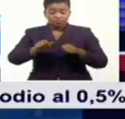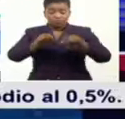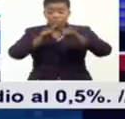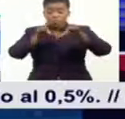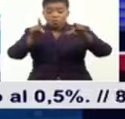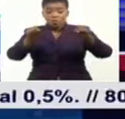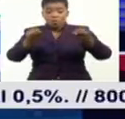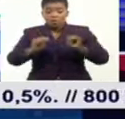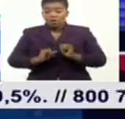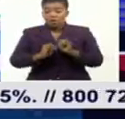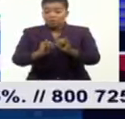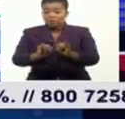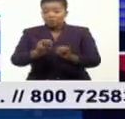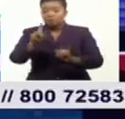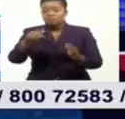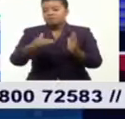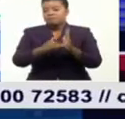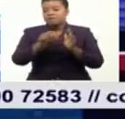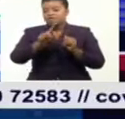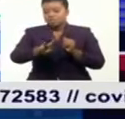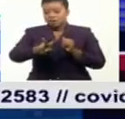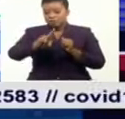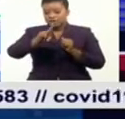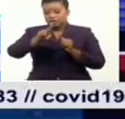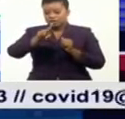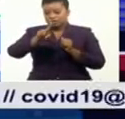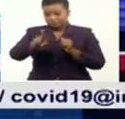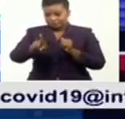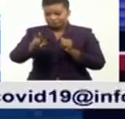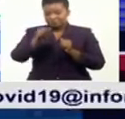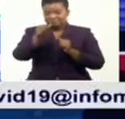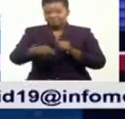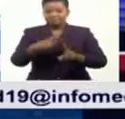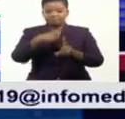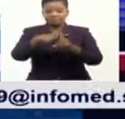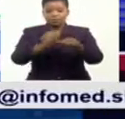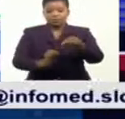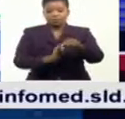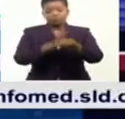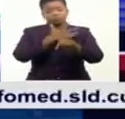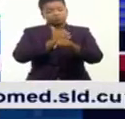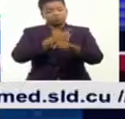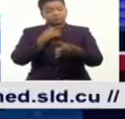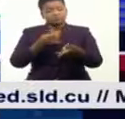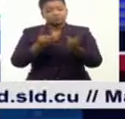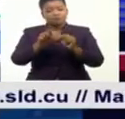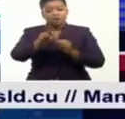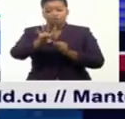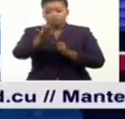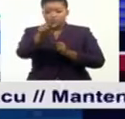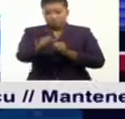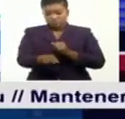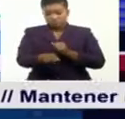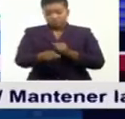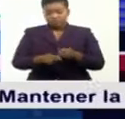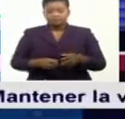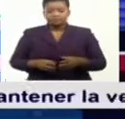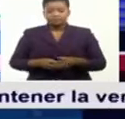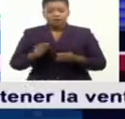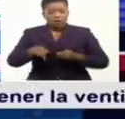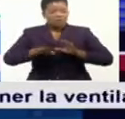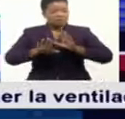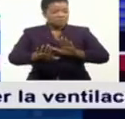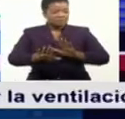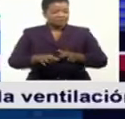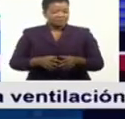reporta 1.221 casos positivos a la COVID-19. Se lamenta el fallecimiento de 14 personas. Vamos a una pausa y